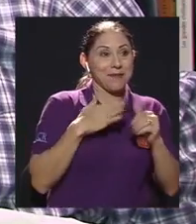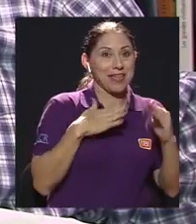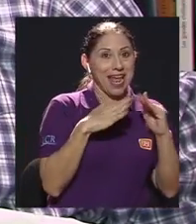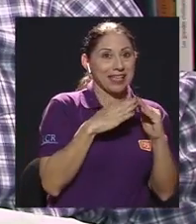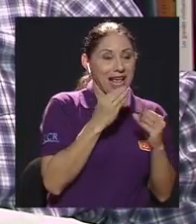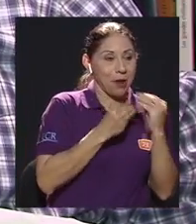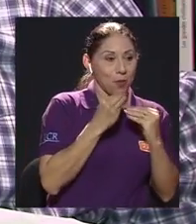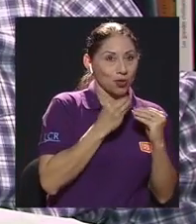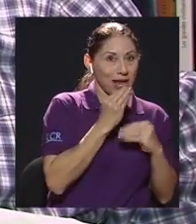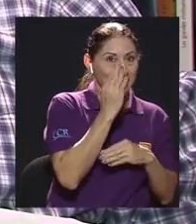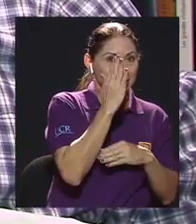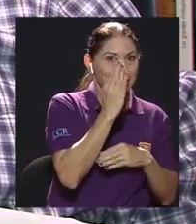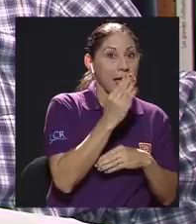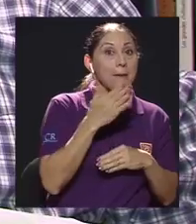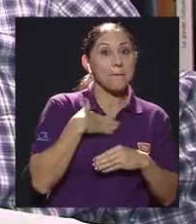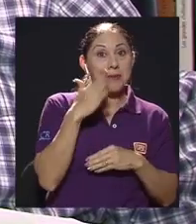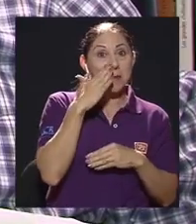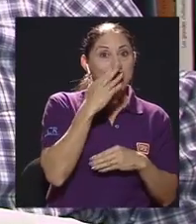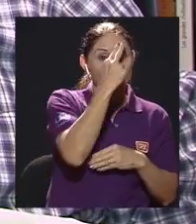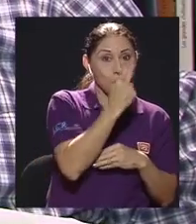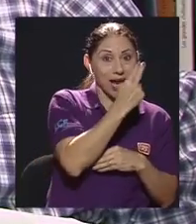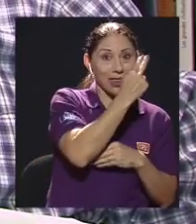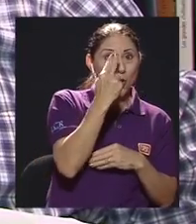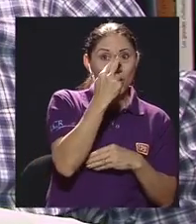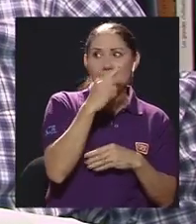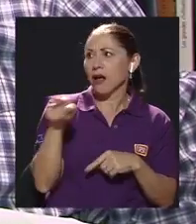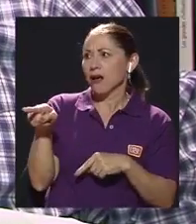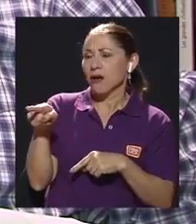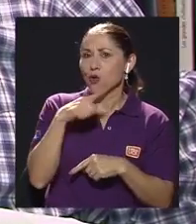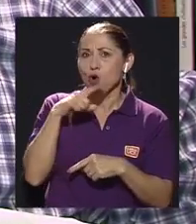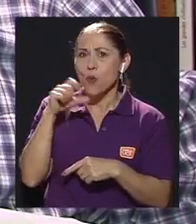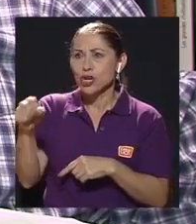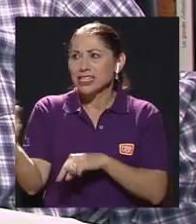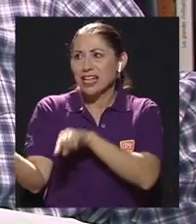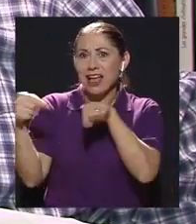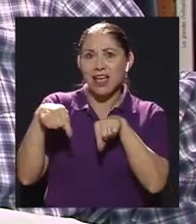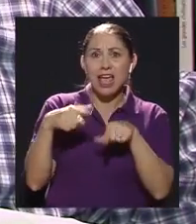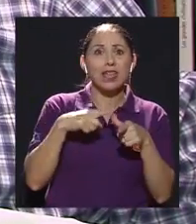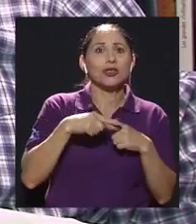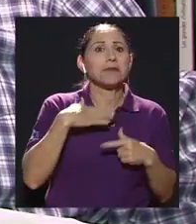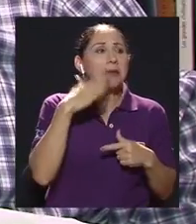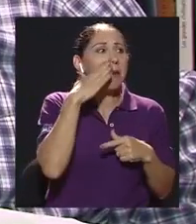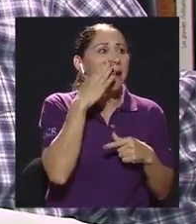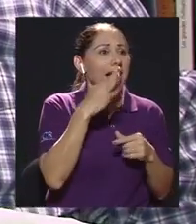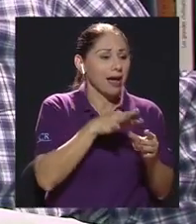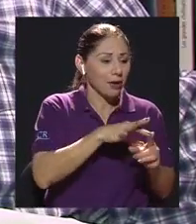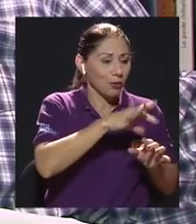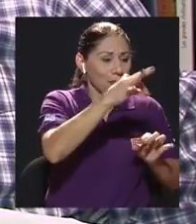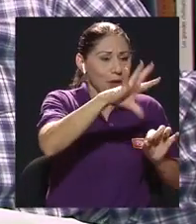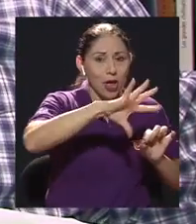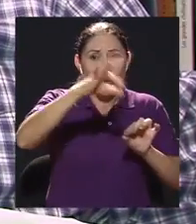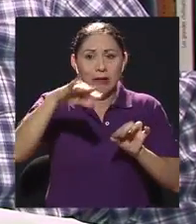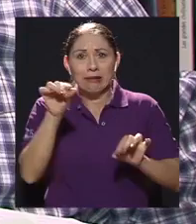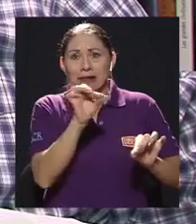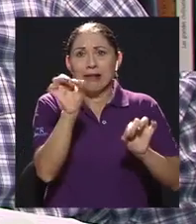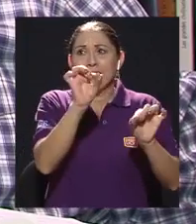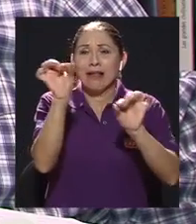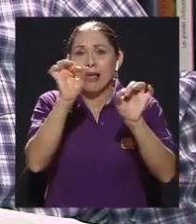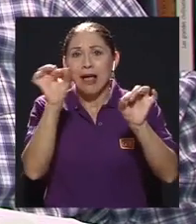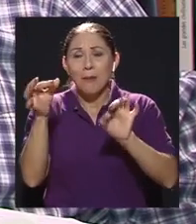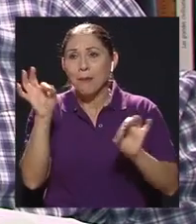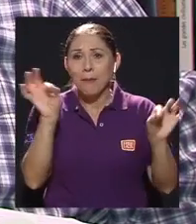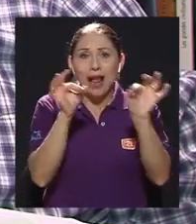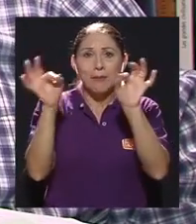católica, ya yo le llevaba a un comunista a almorzar a la casa. Entonces sacaba las palmas benditas y todo para que Vladimir no me